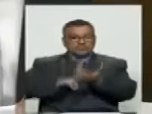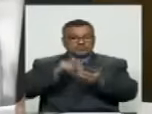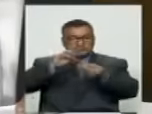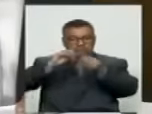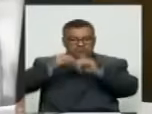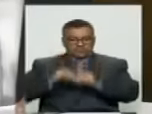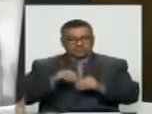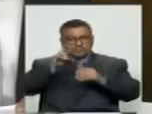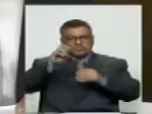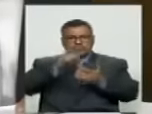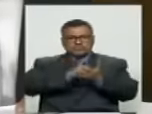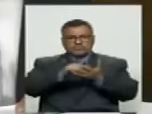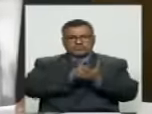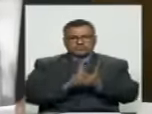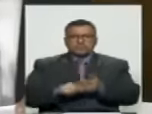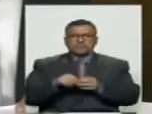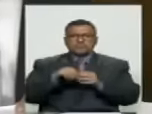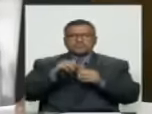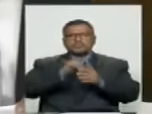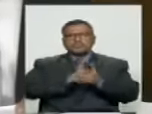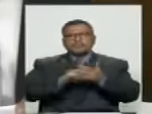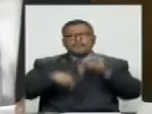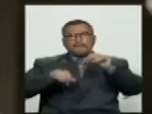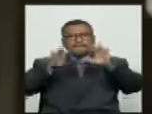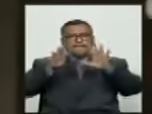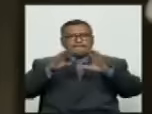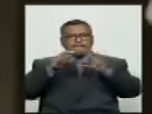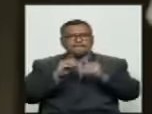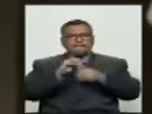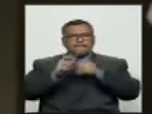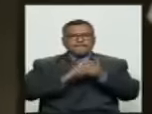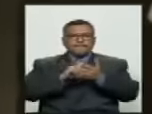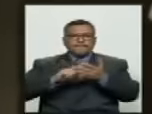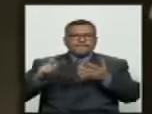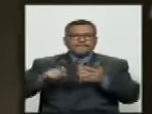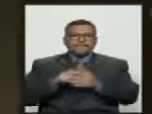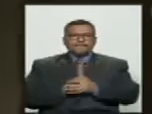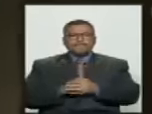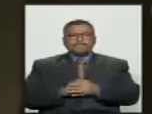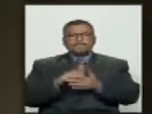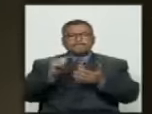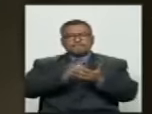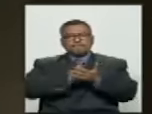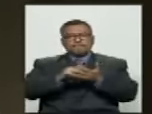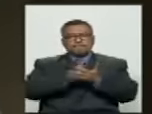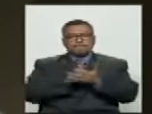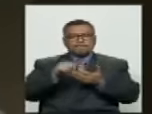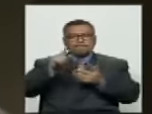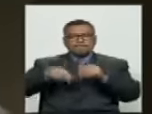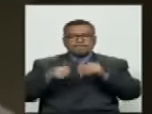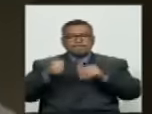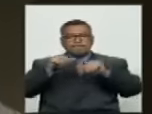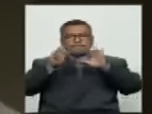un nuevo artículo, el cual será el artículo 19, quedando redactado en los siguientes términos. Artículo 19.